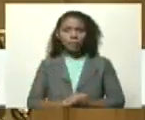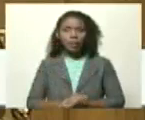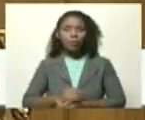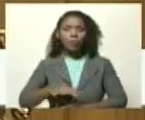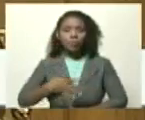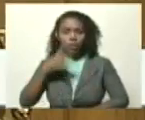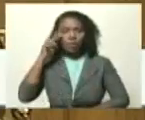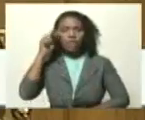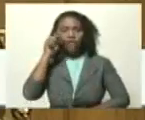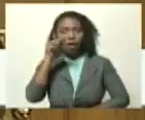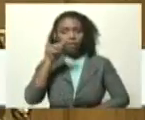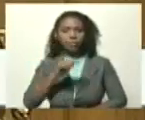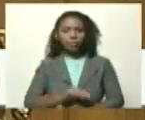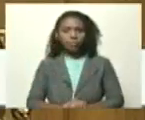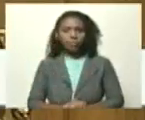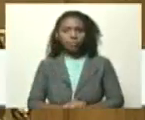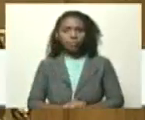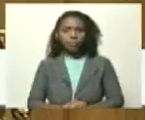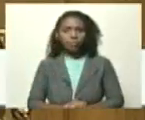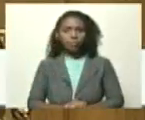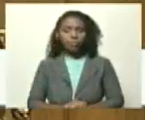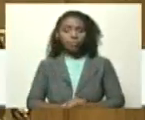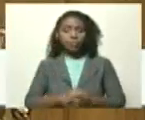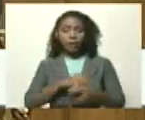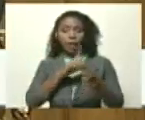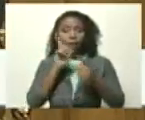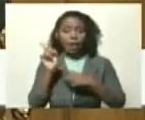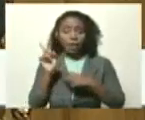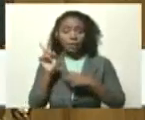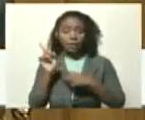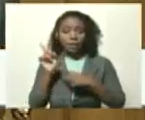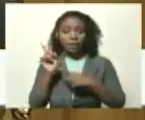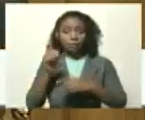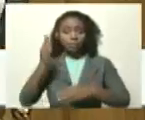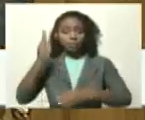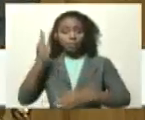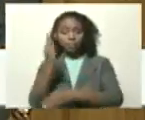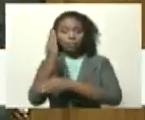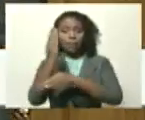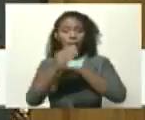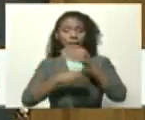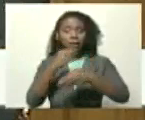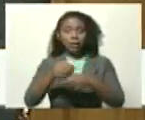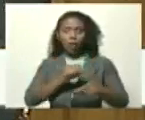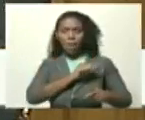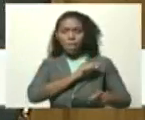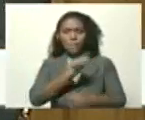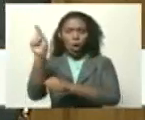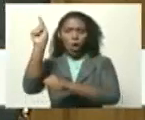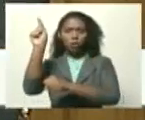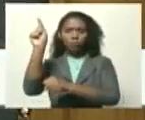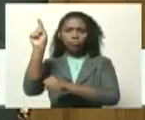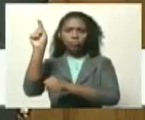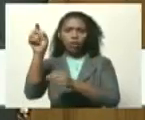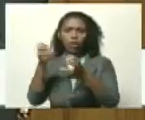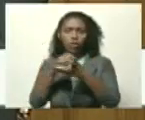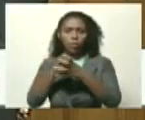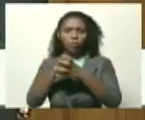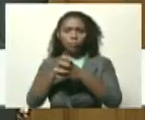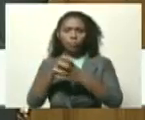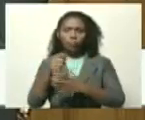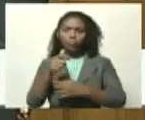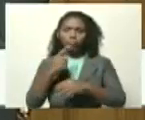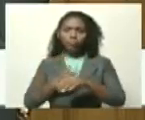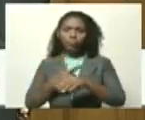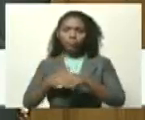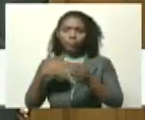pudiste ver que esa sentencia que les arrojaste a las hienas, poco tiempo después